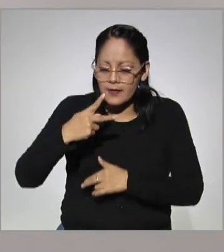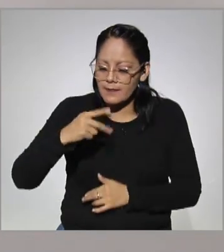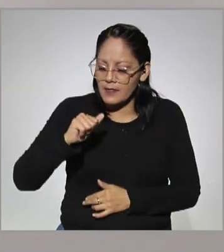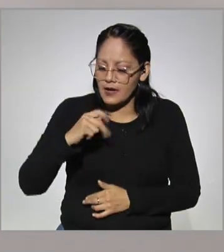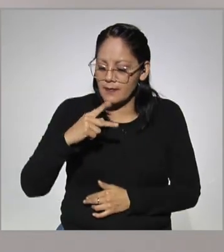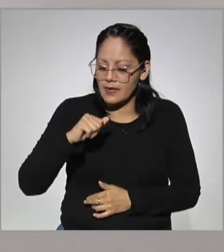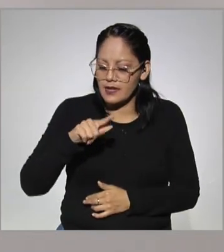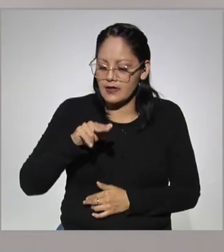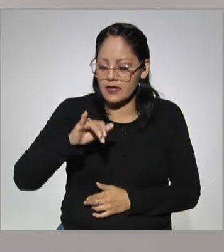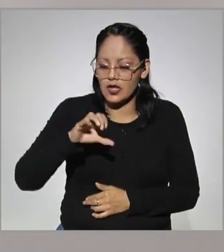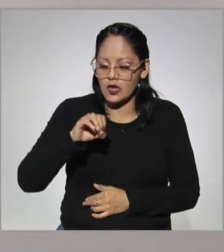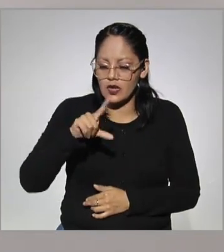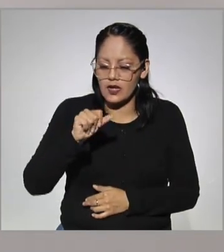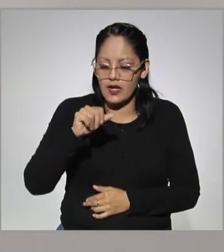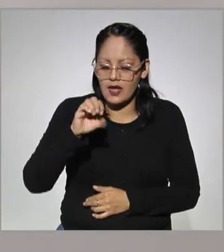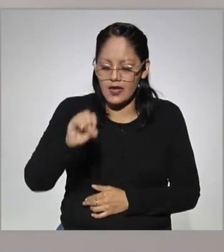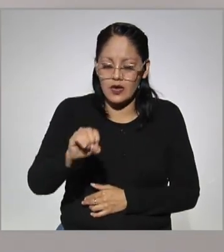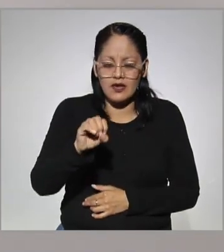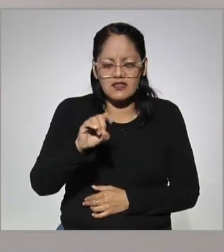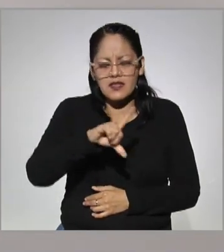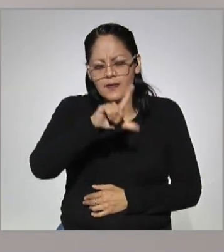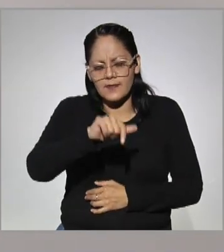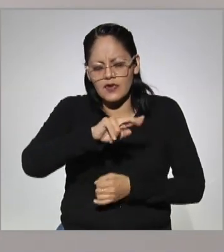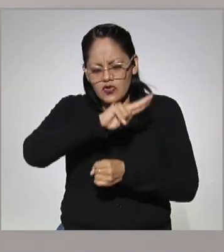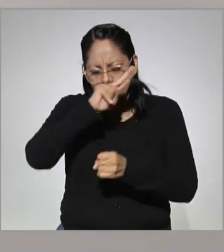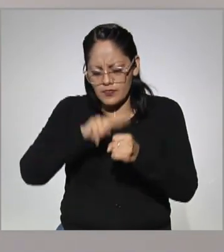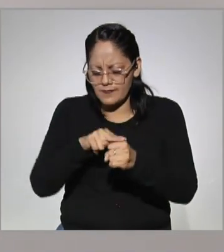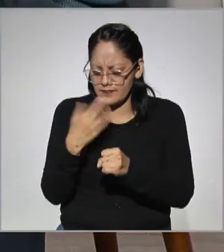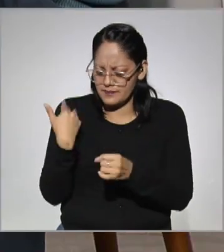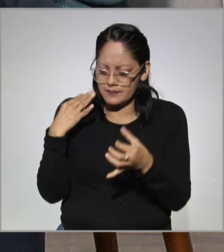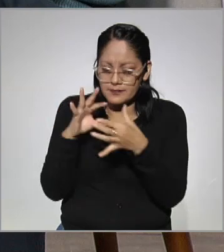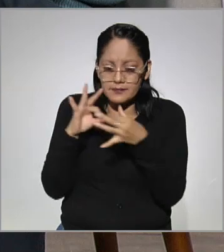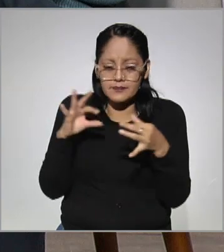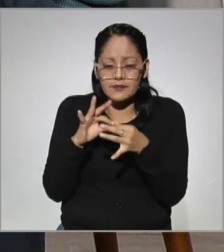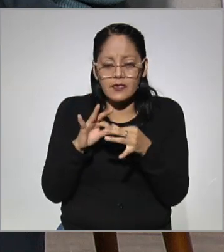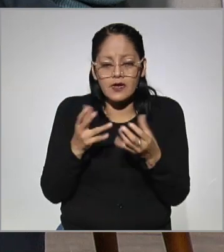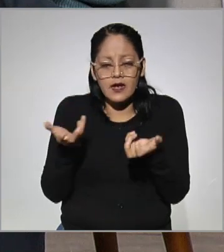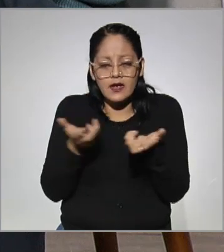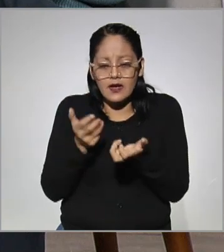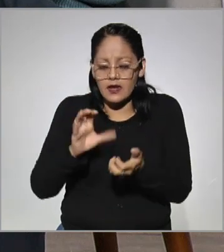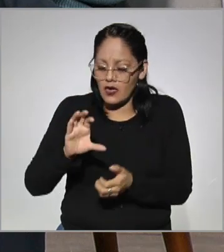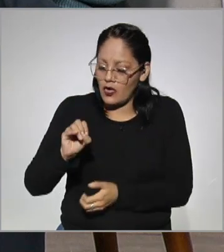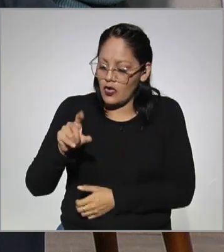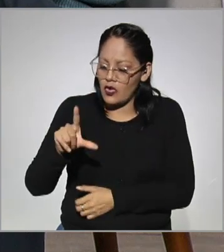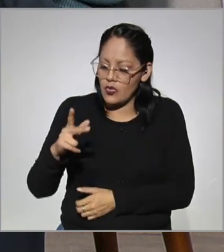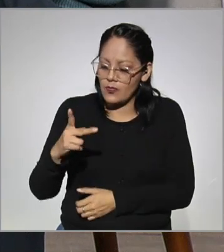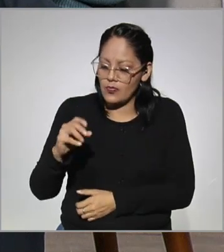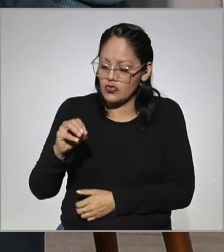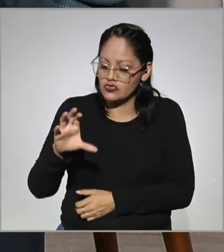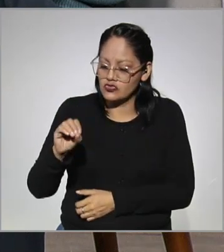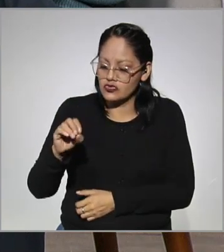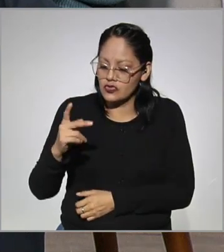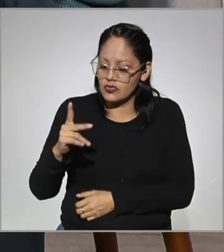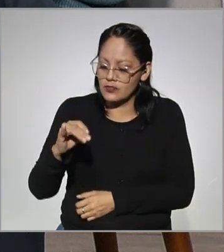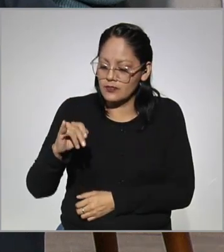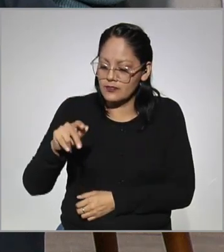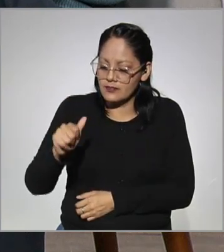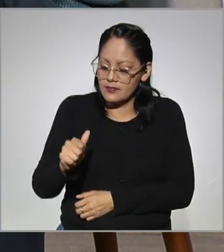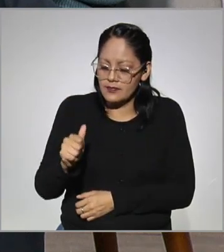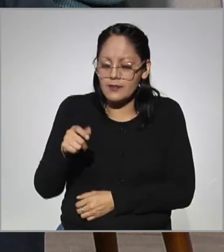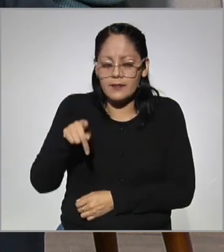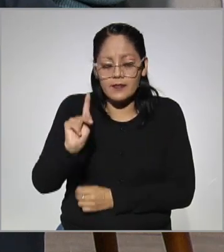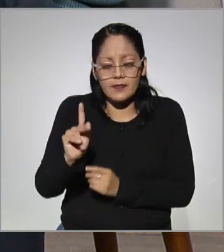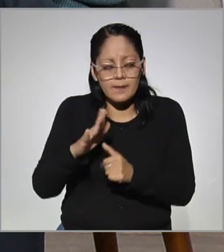tenga la normalidad, pues como bien se mencionó ahorita, realizar esta colposcopía. Pero es importante que ante